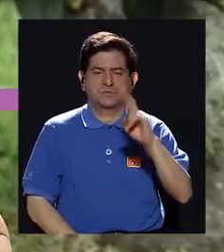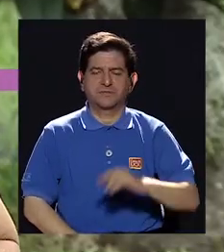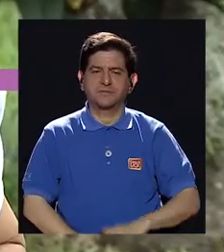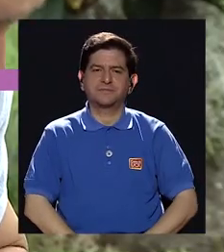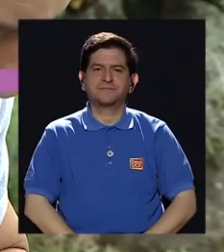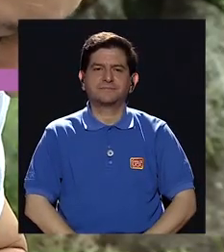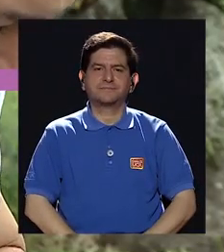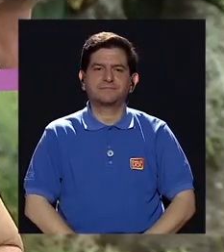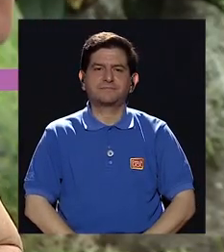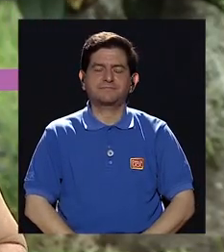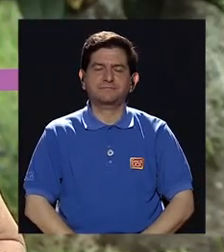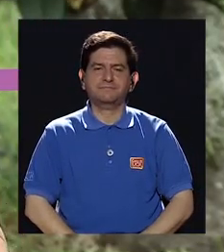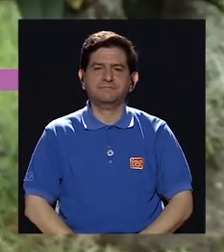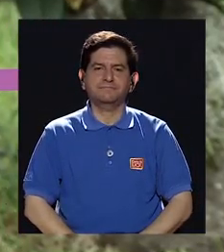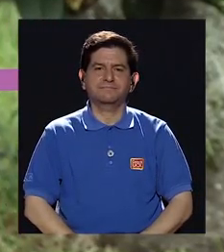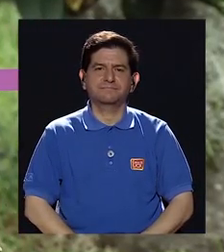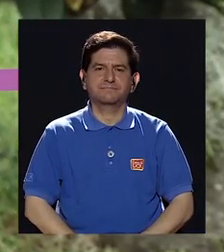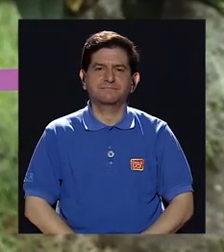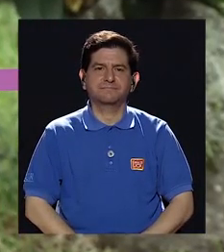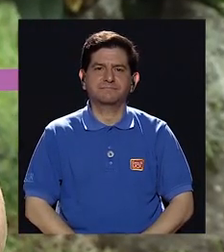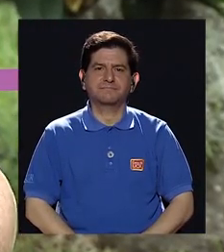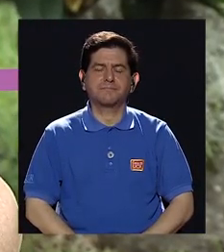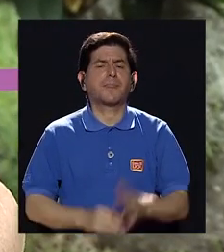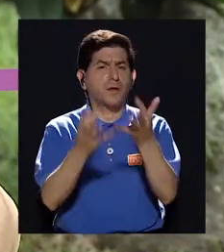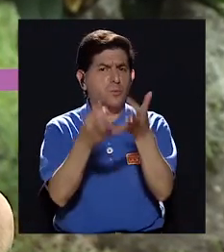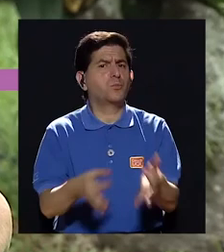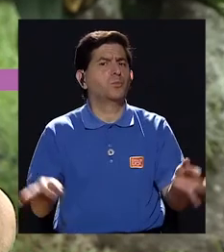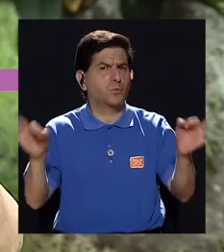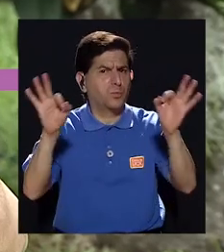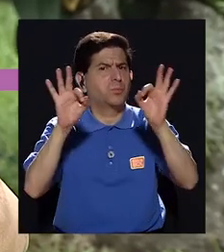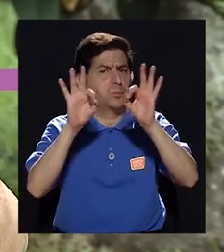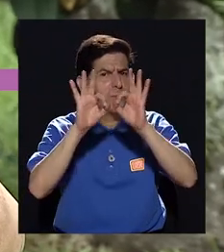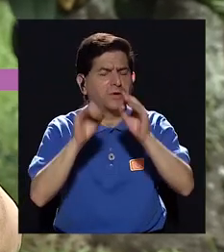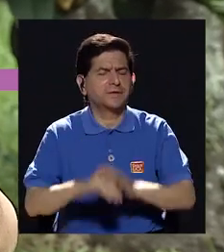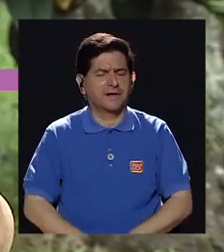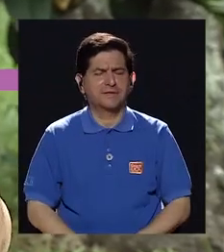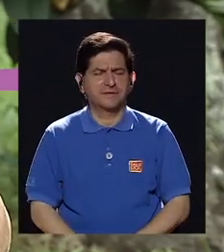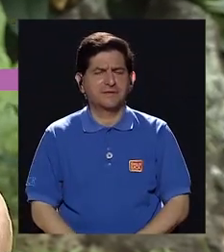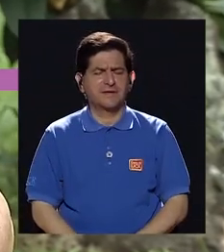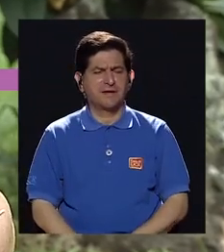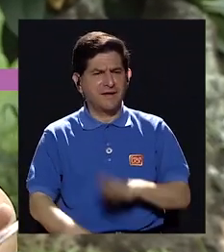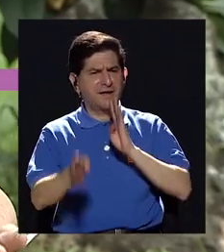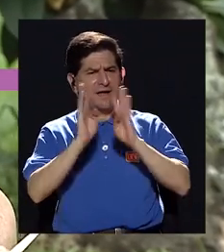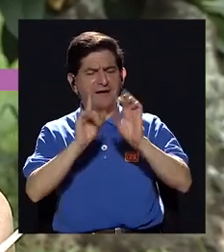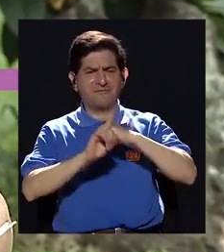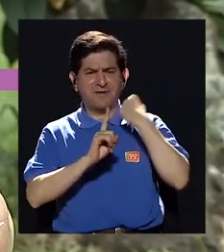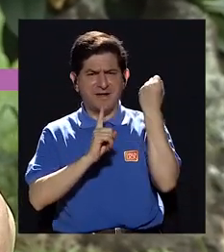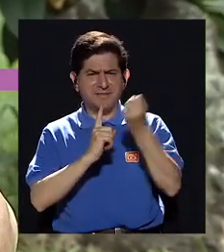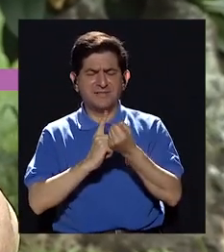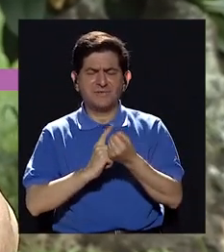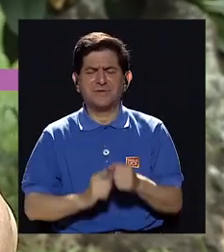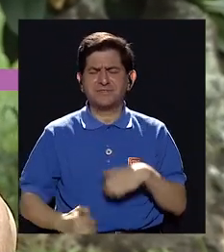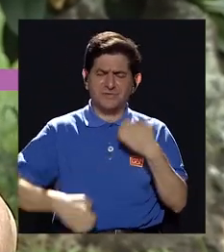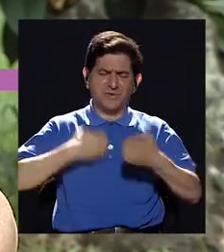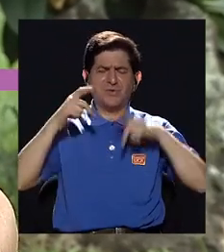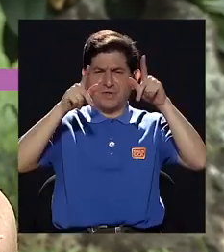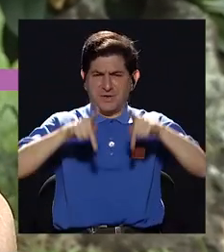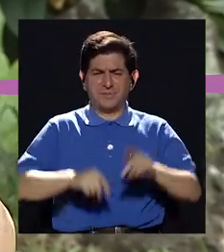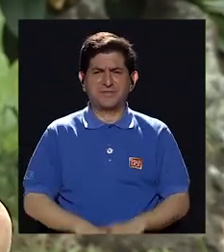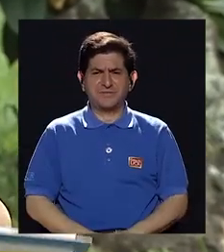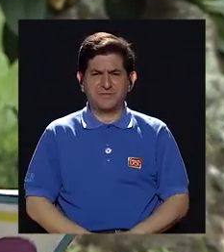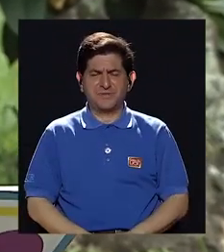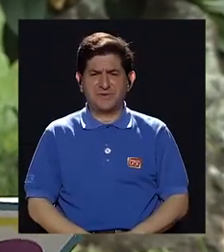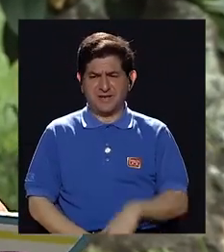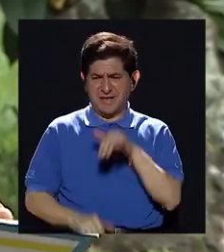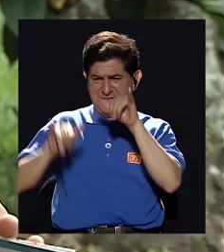de Costa Rica. Seidy, es importante hablemos del estado anímico de estas personas. Claro. Estar